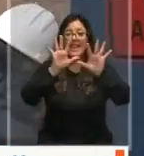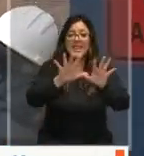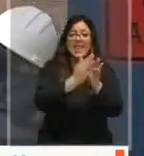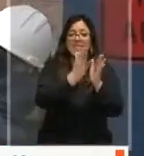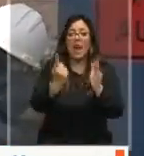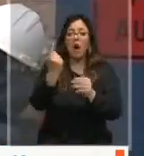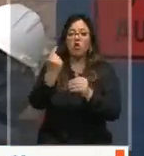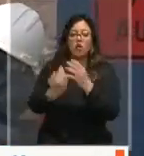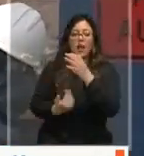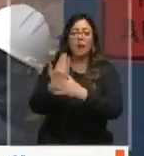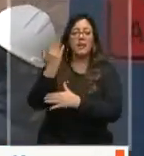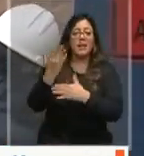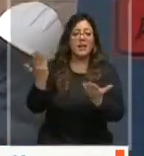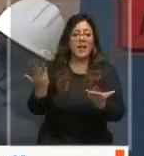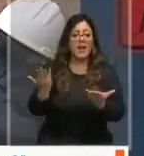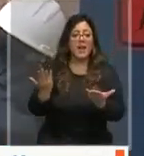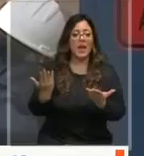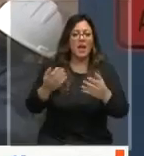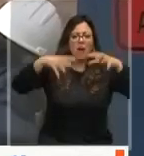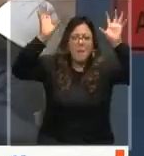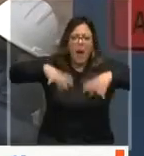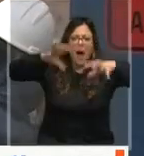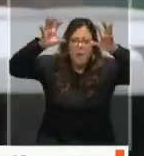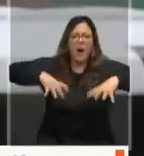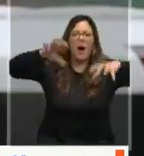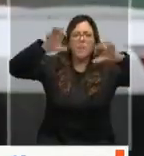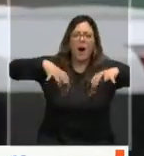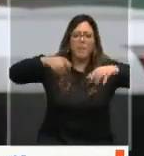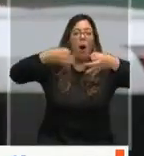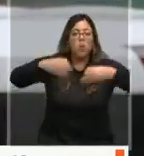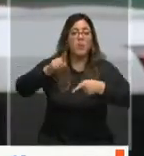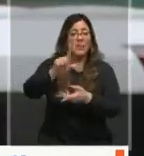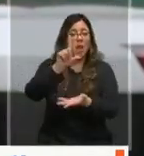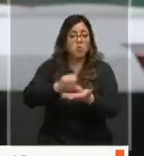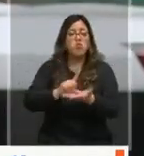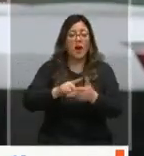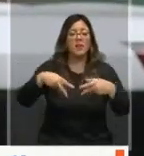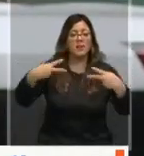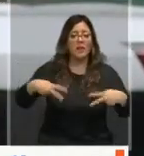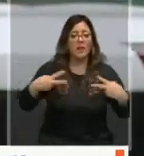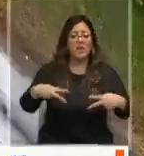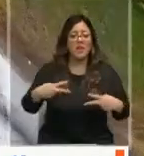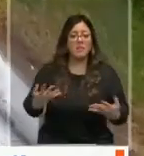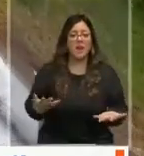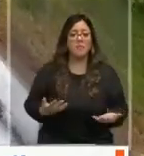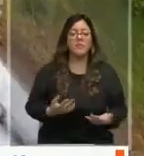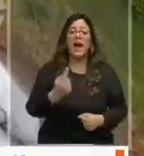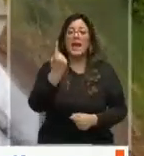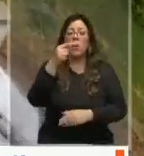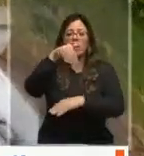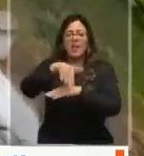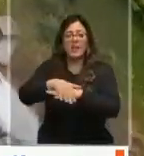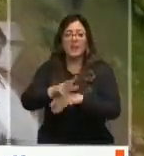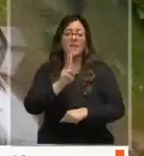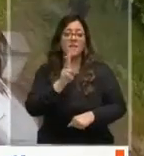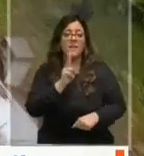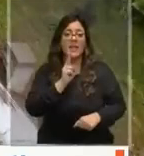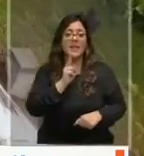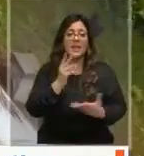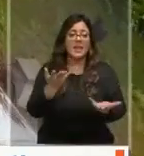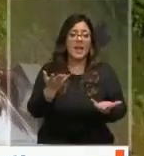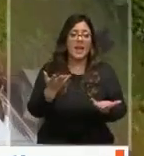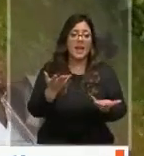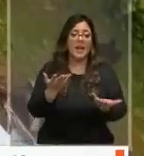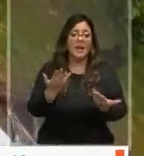11 a.m. se registró un pic de lluvia caída en este sector alto de Viña del Mar. A las 13 horas de este viernes, las estaciones